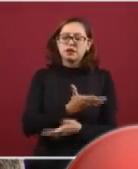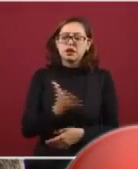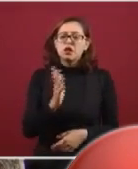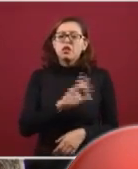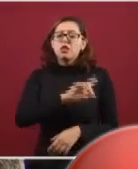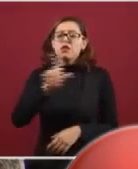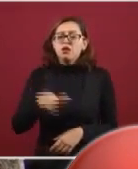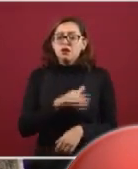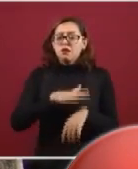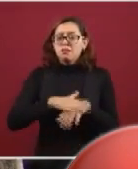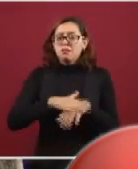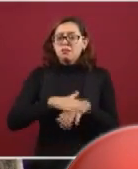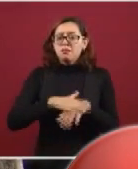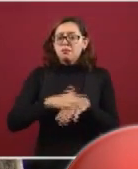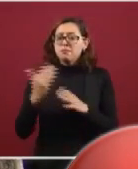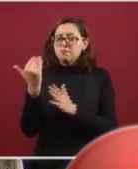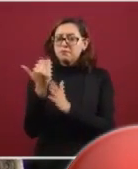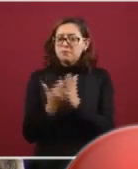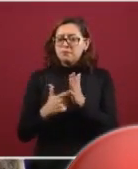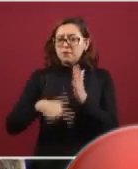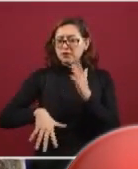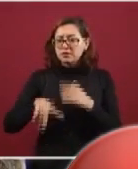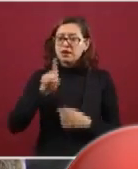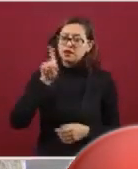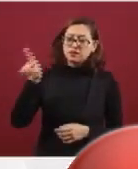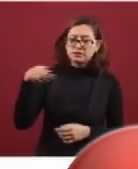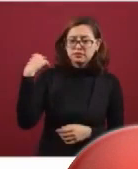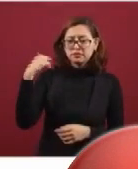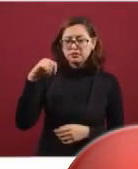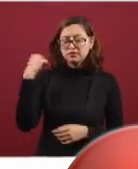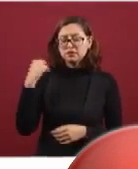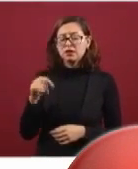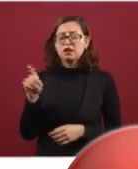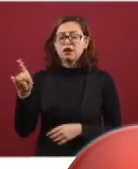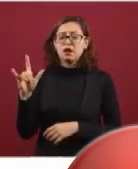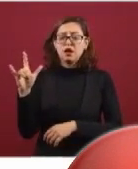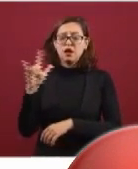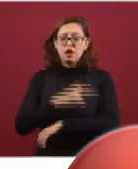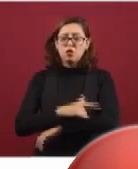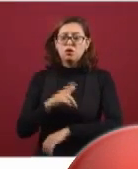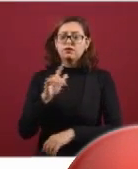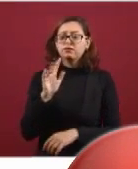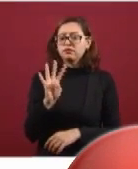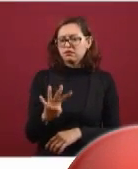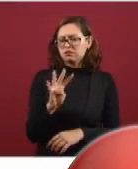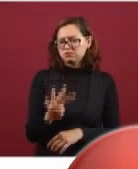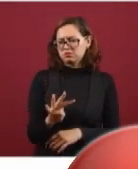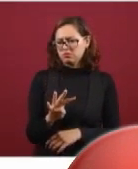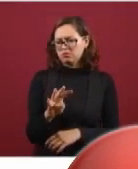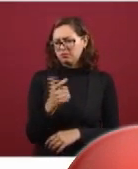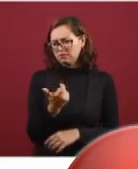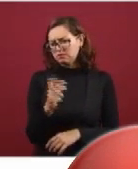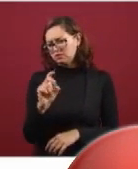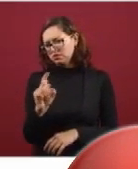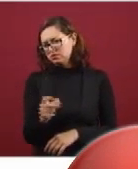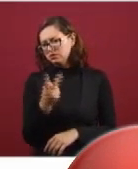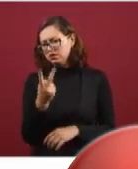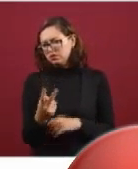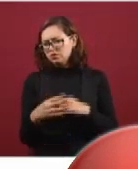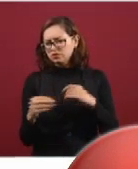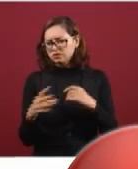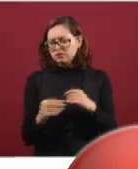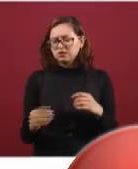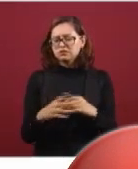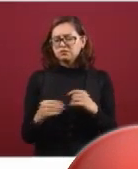más económico en Centro Tabasco, estación aeropuerto, 19 pesos con 32 centavos por litro, un margen de